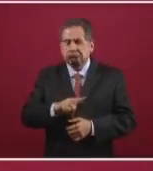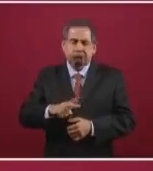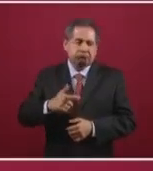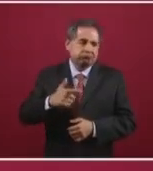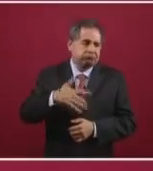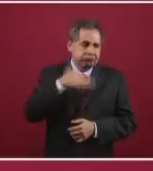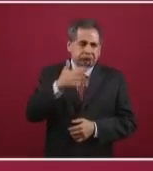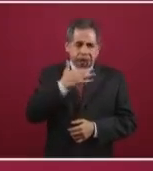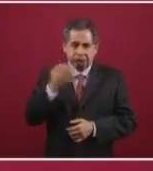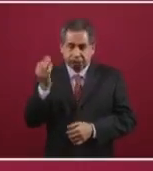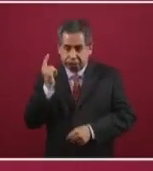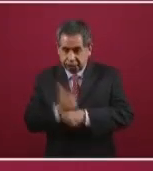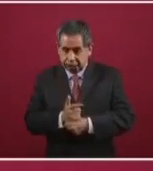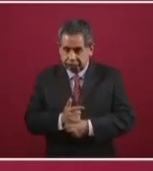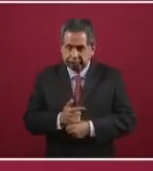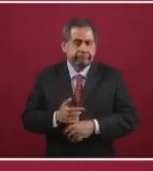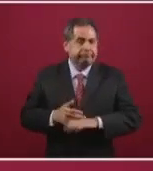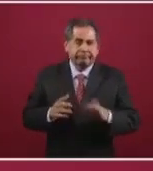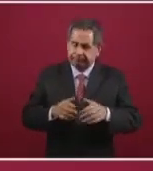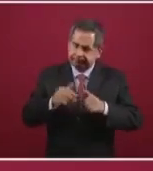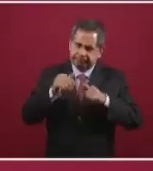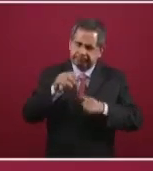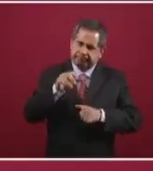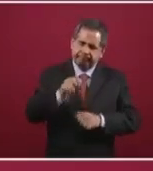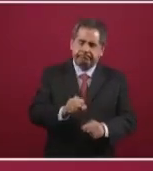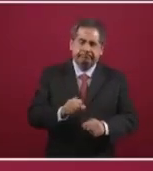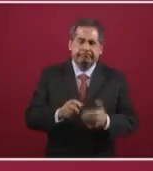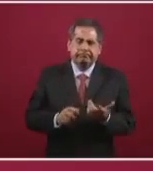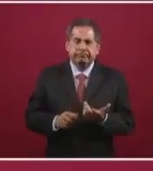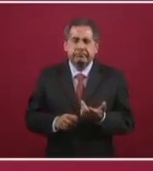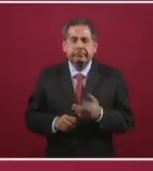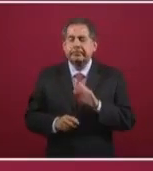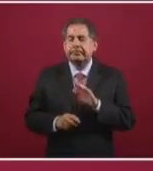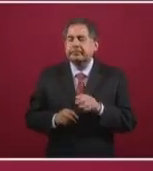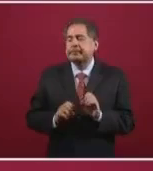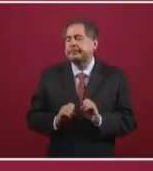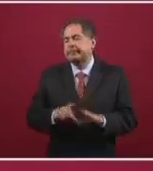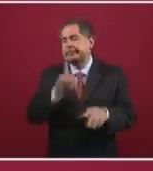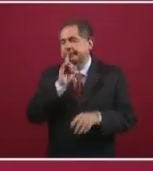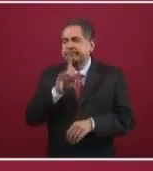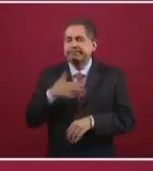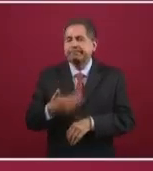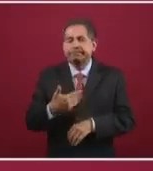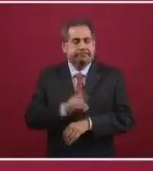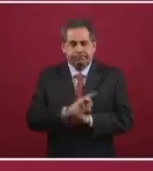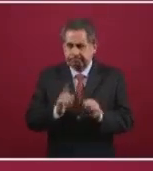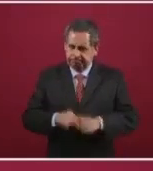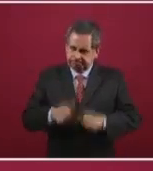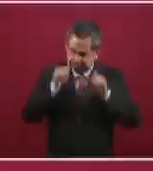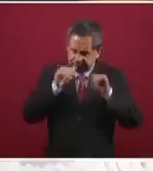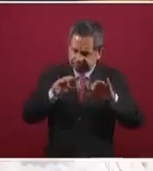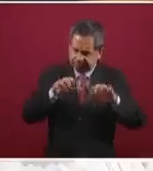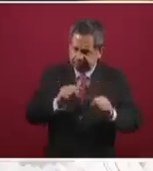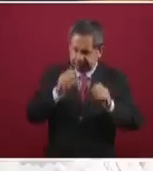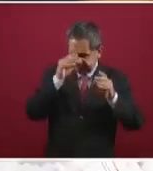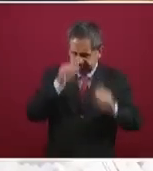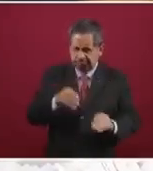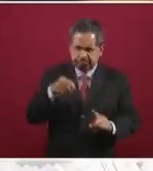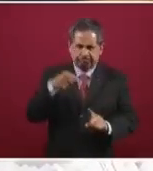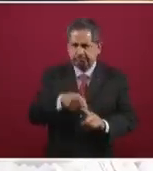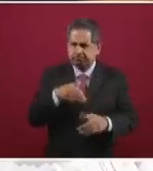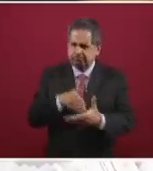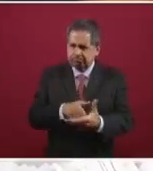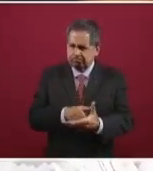de ese tipo, pues hay que atenderlo y no obviarlo, no soslayarlo, al contrario, hay que atenderlo con